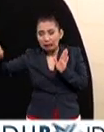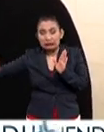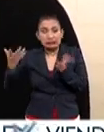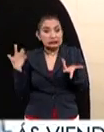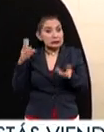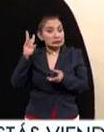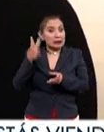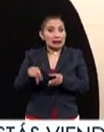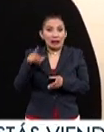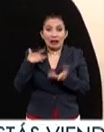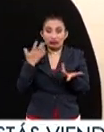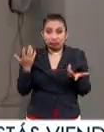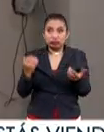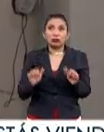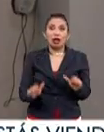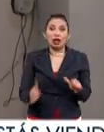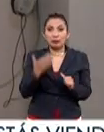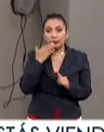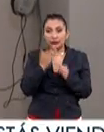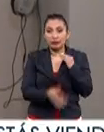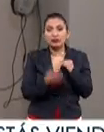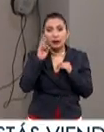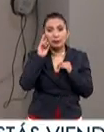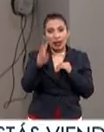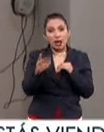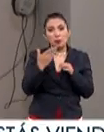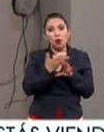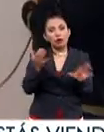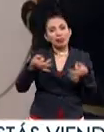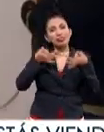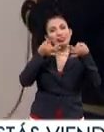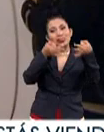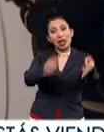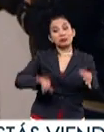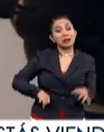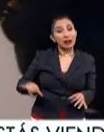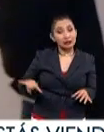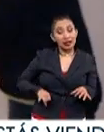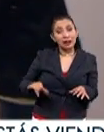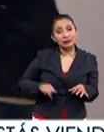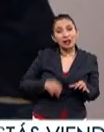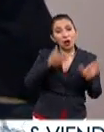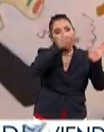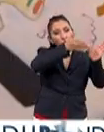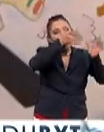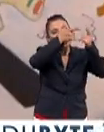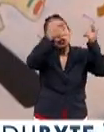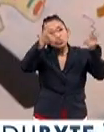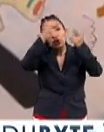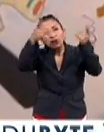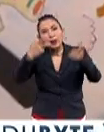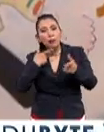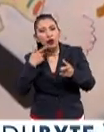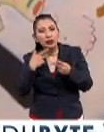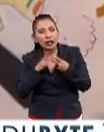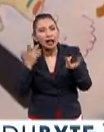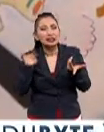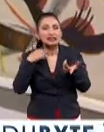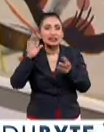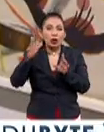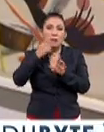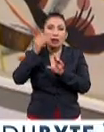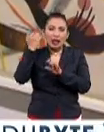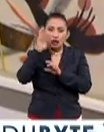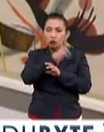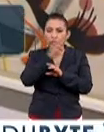es particularmente un logro que... Se puede apreciar de manera muy atractiva e interesante las rutas artísticas, políticas y estéticas del